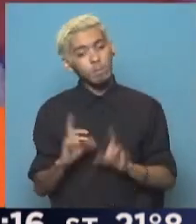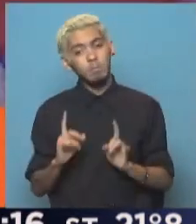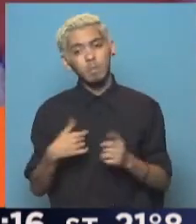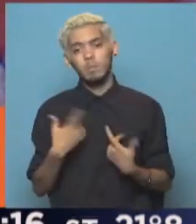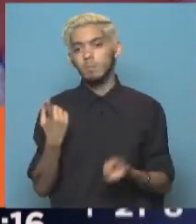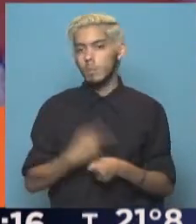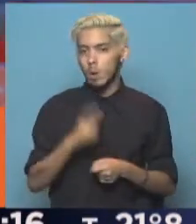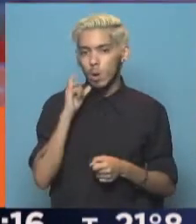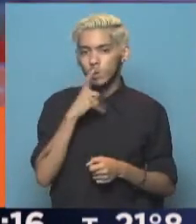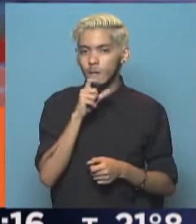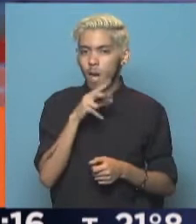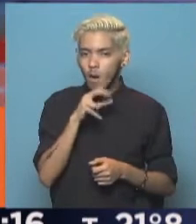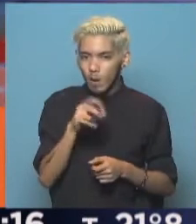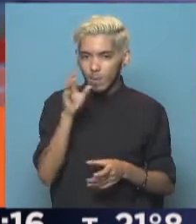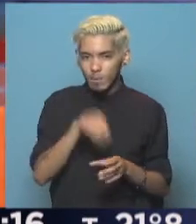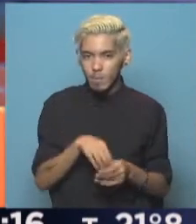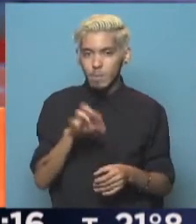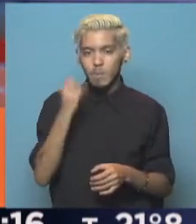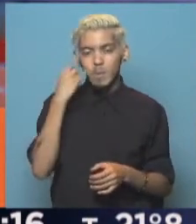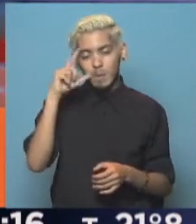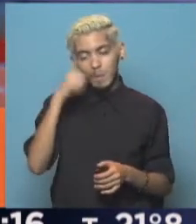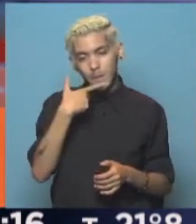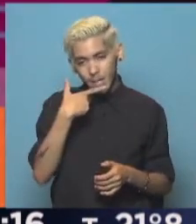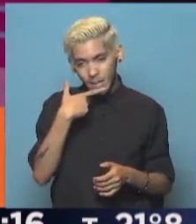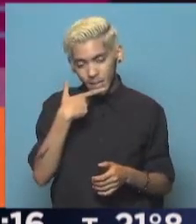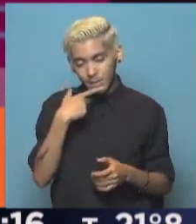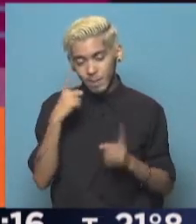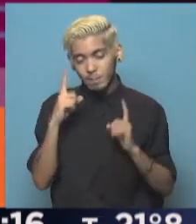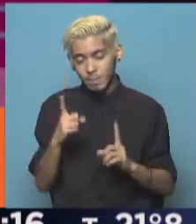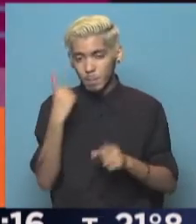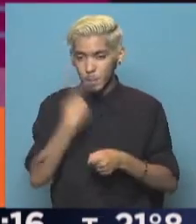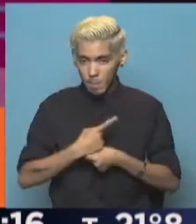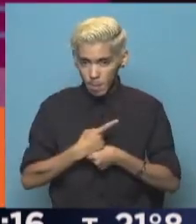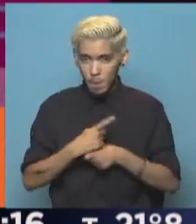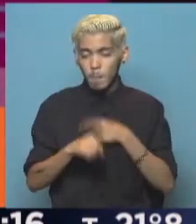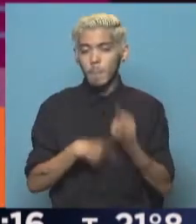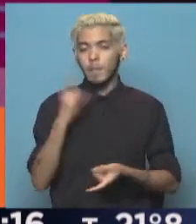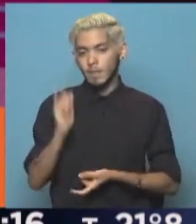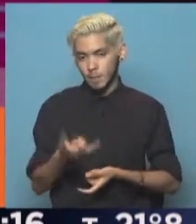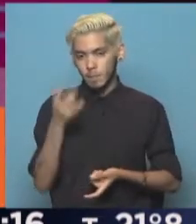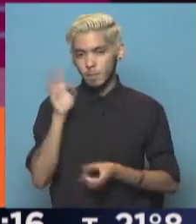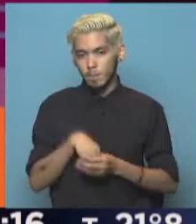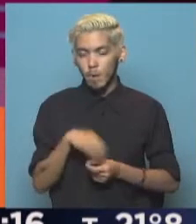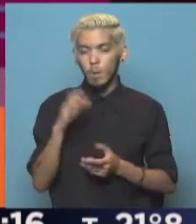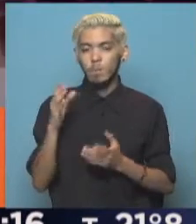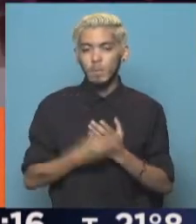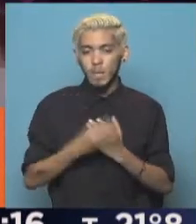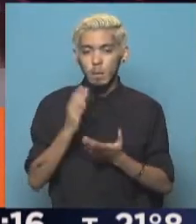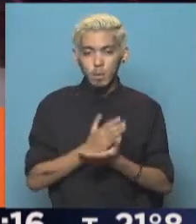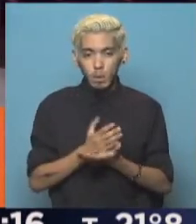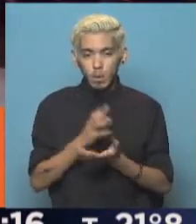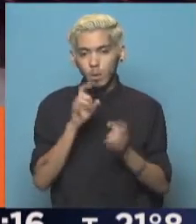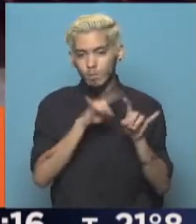les haya gustado que se categoriza como pyme lo mismo que le hicimos a carlos y después por supuesto si va a entrar en la web del ministerio producción producción punto